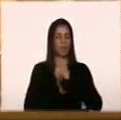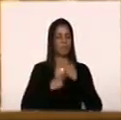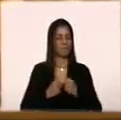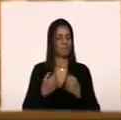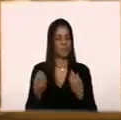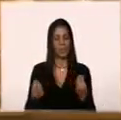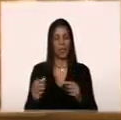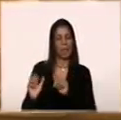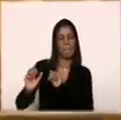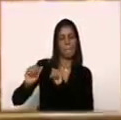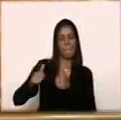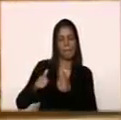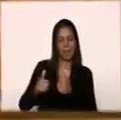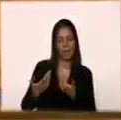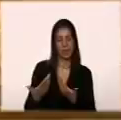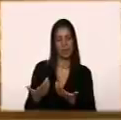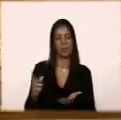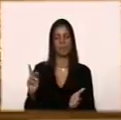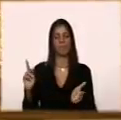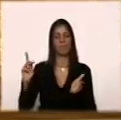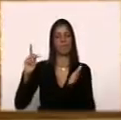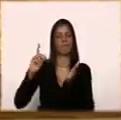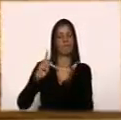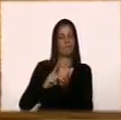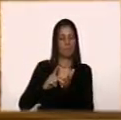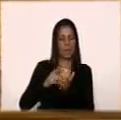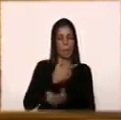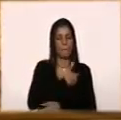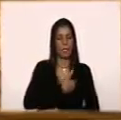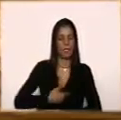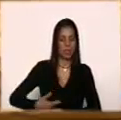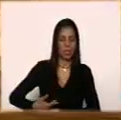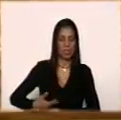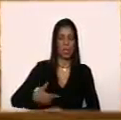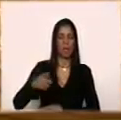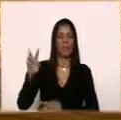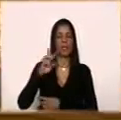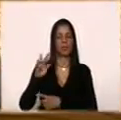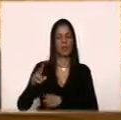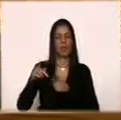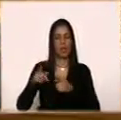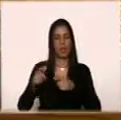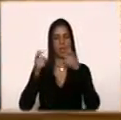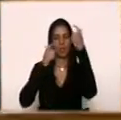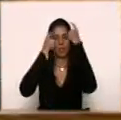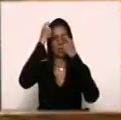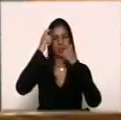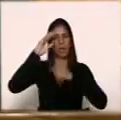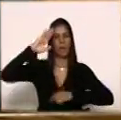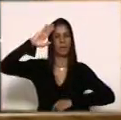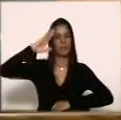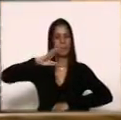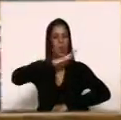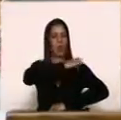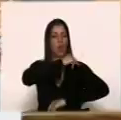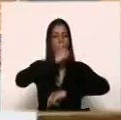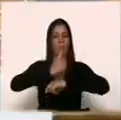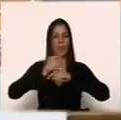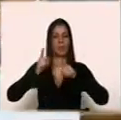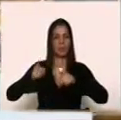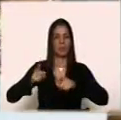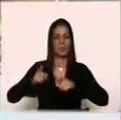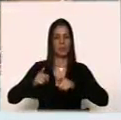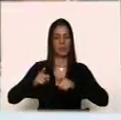llegada a la presidencia de la República de nuestro gigante comandante supremo y eterno Hugo Rafael